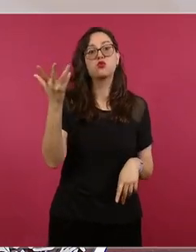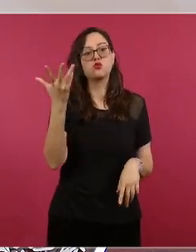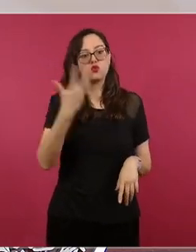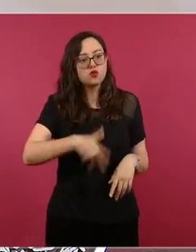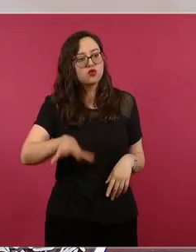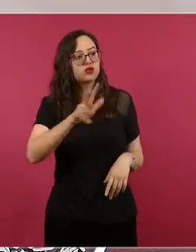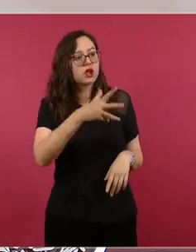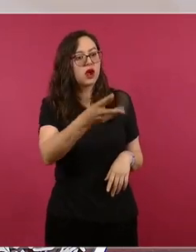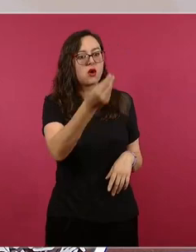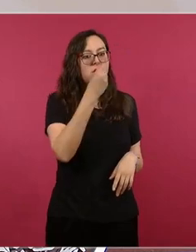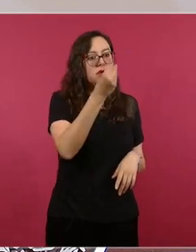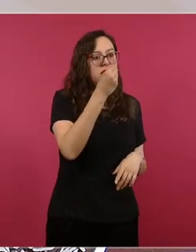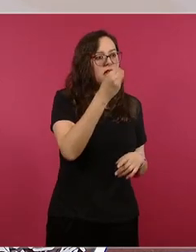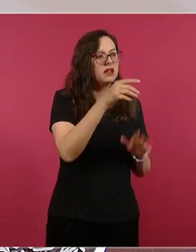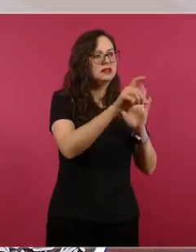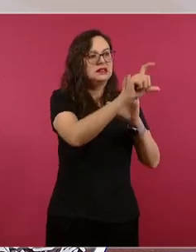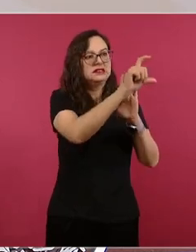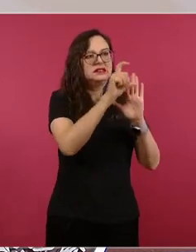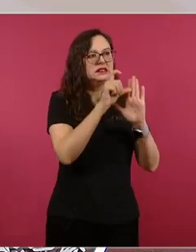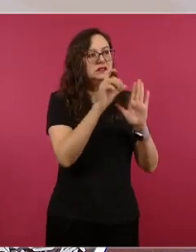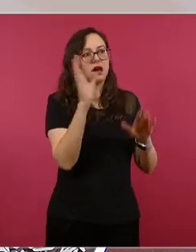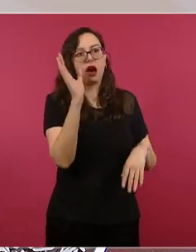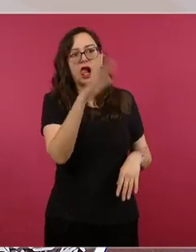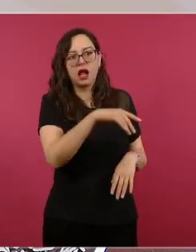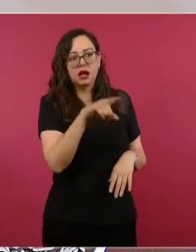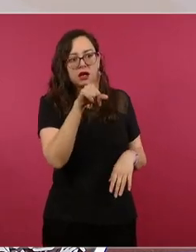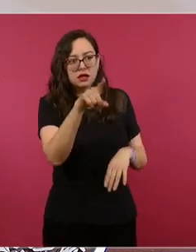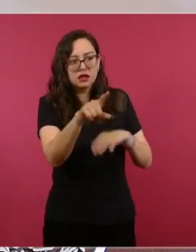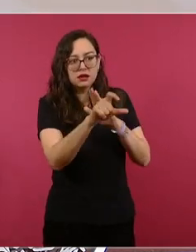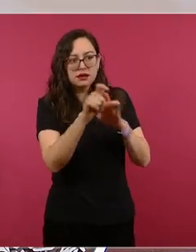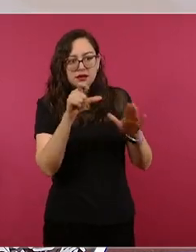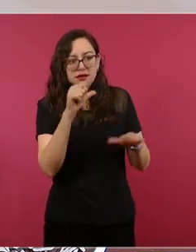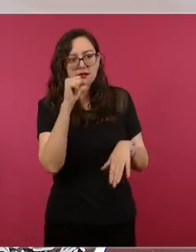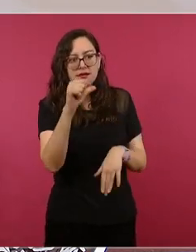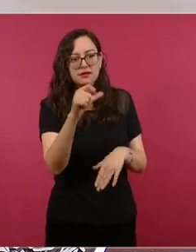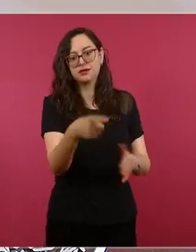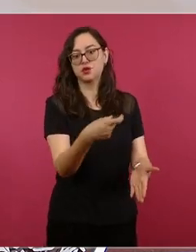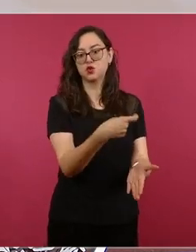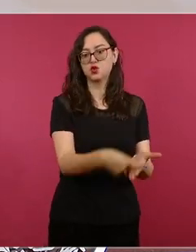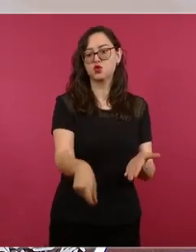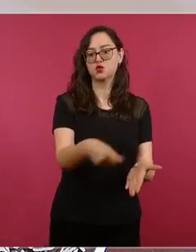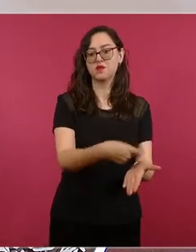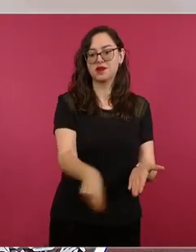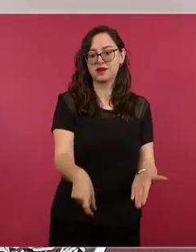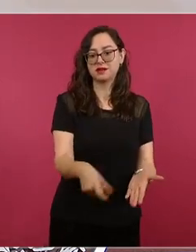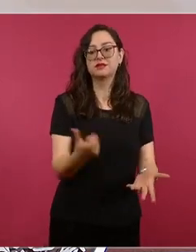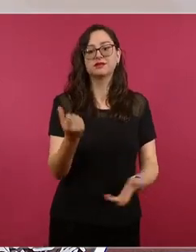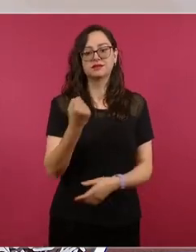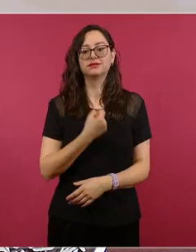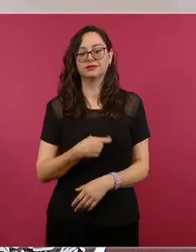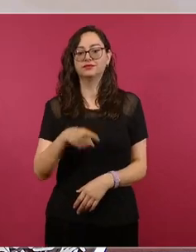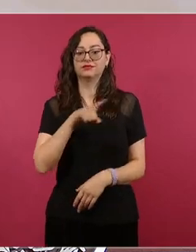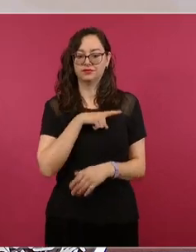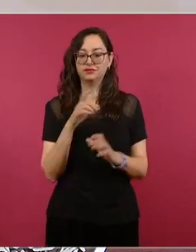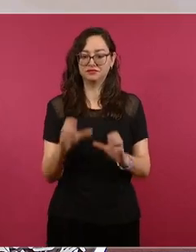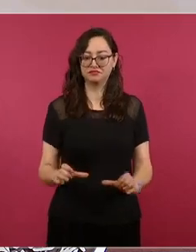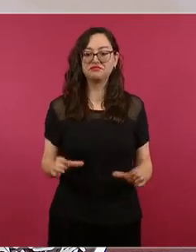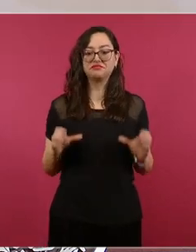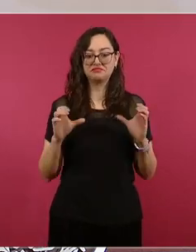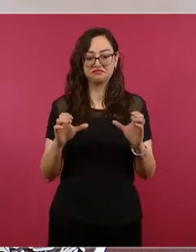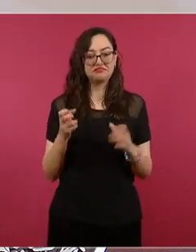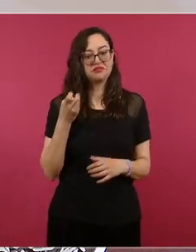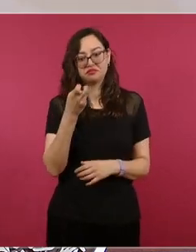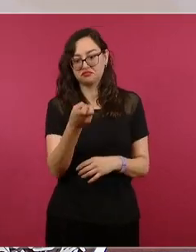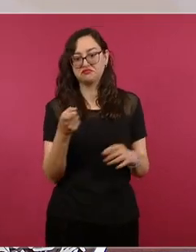tuvo un impacto positivo no solo en la información, sino en la salud. Las fórmulas se modificaron en algunos casos y ahí